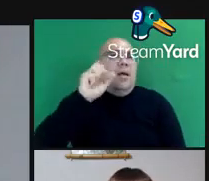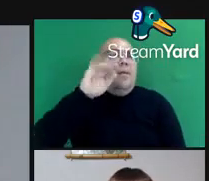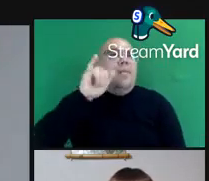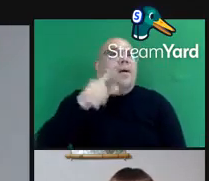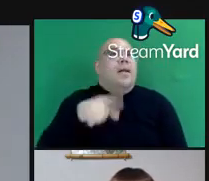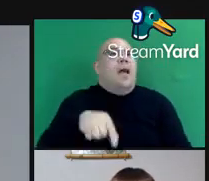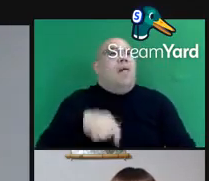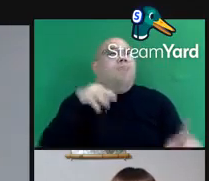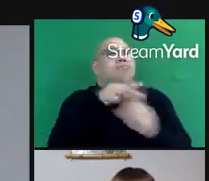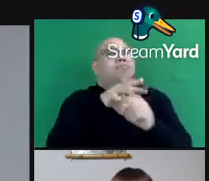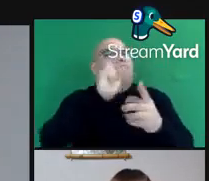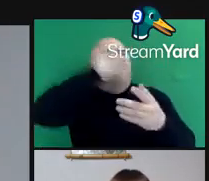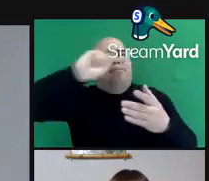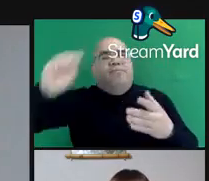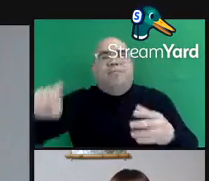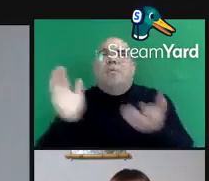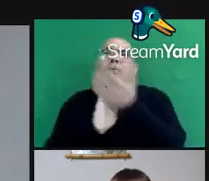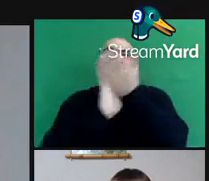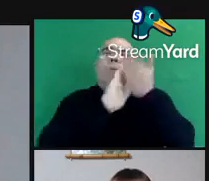pinturas?